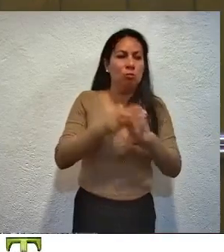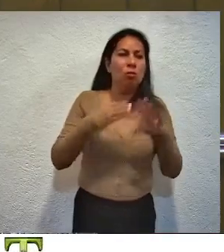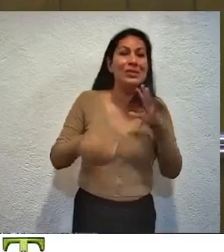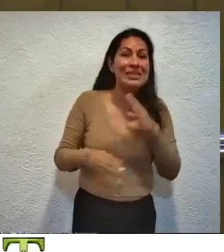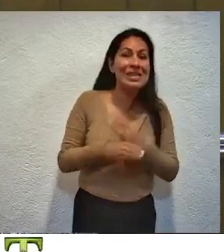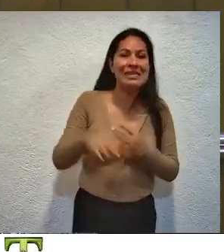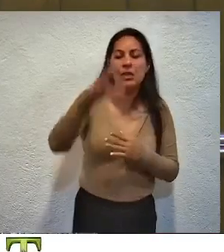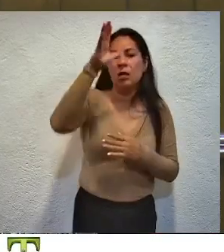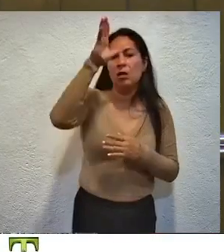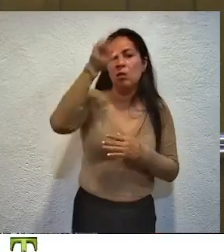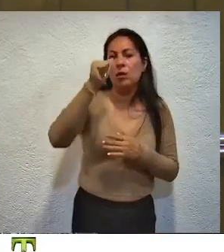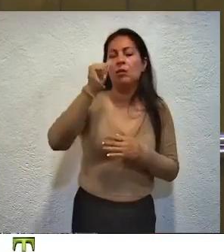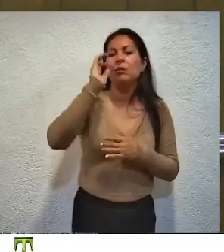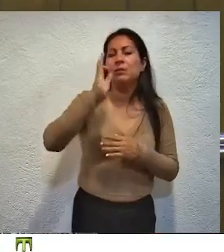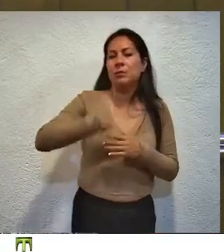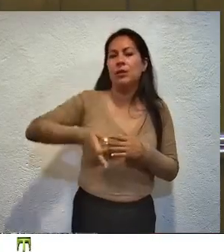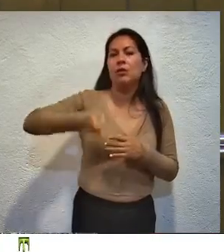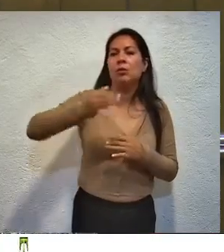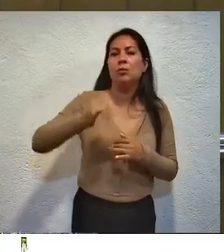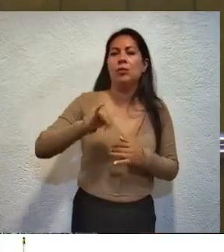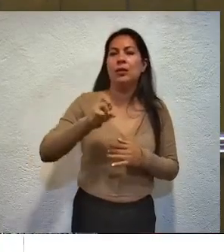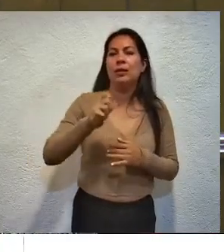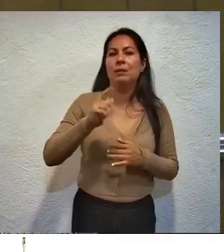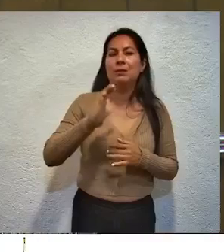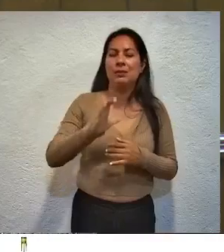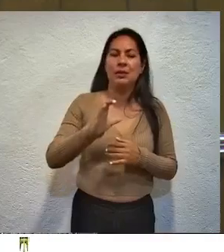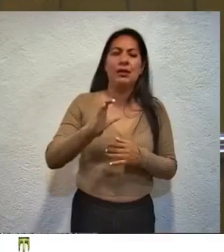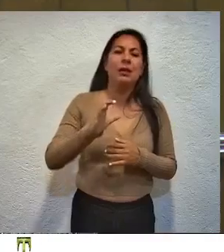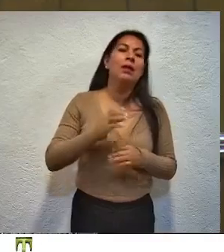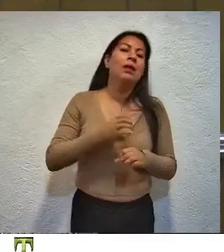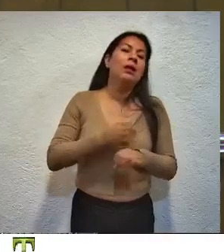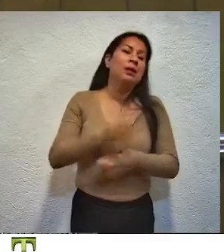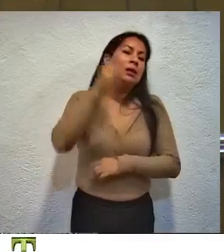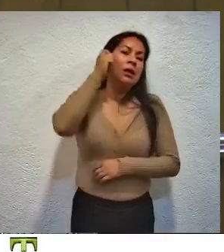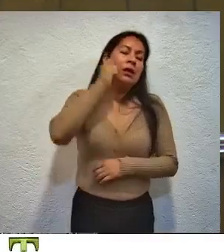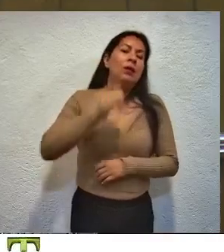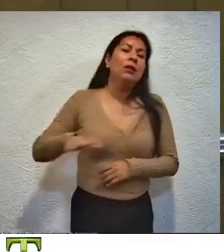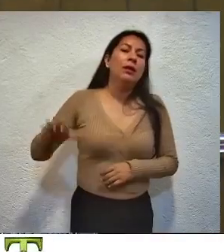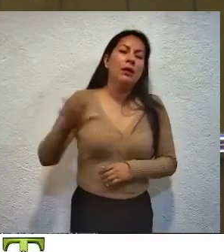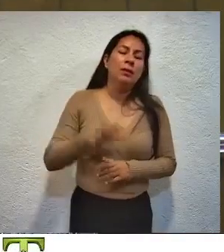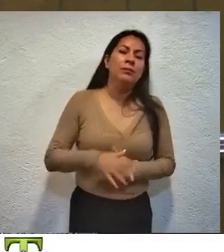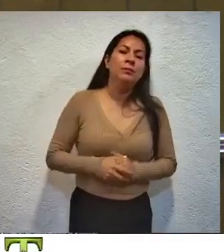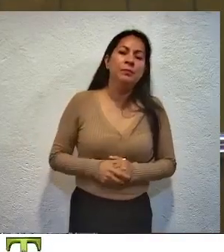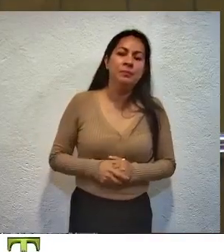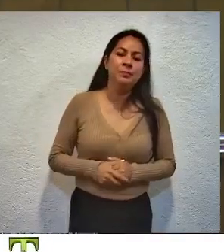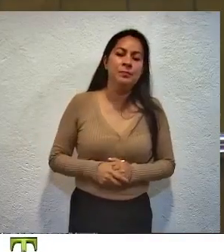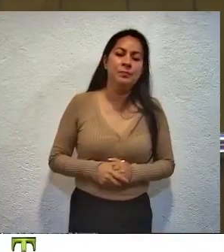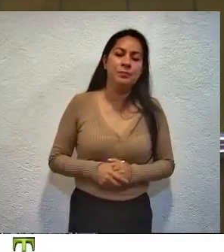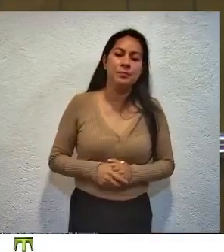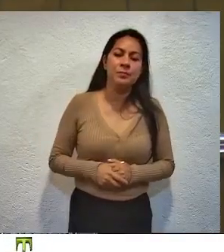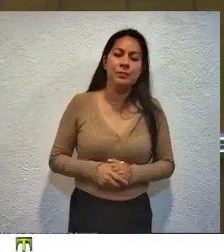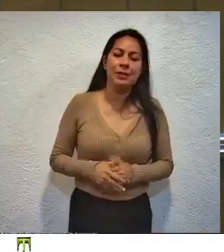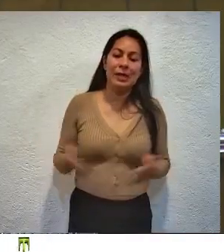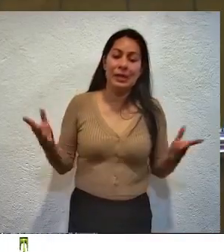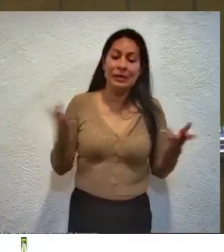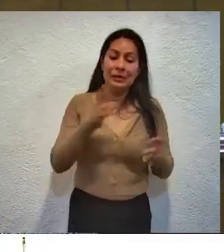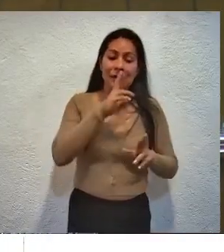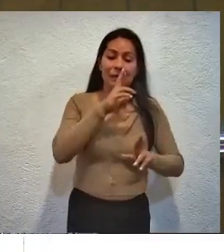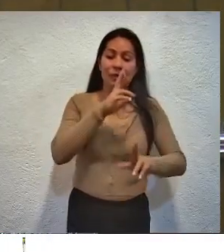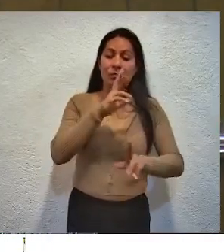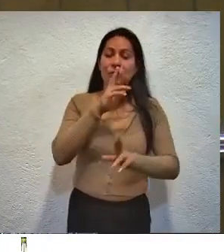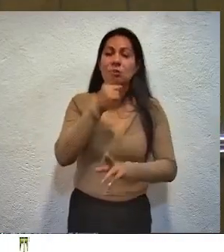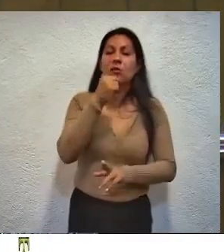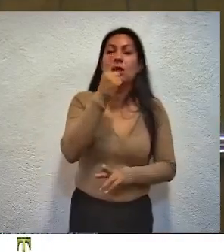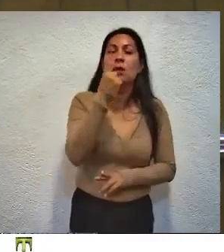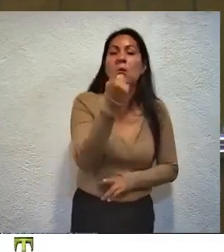el acuerdo aprobado por el Instituto Electoral y de Participación Ciudadana del Estado de Guerrero, consigna los resultados de